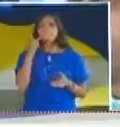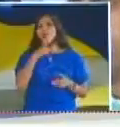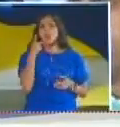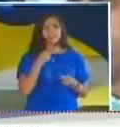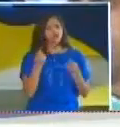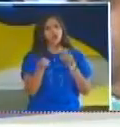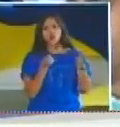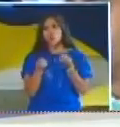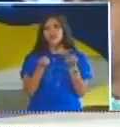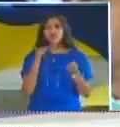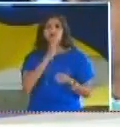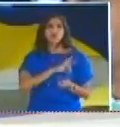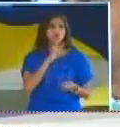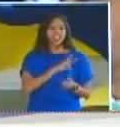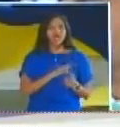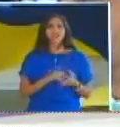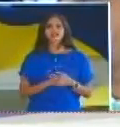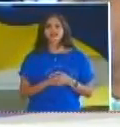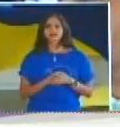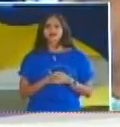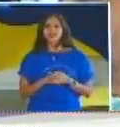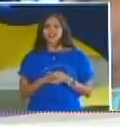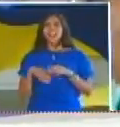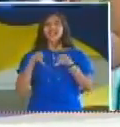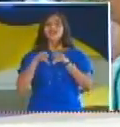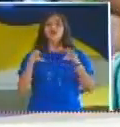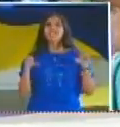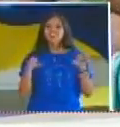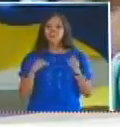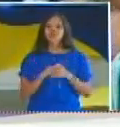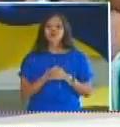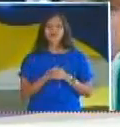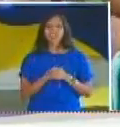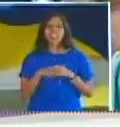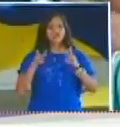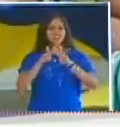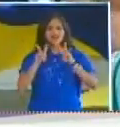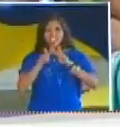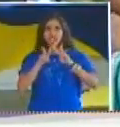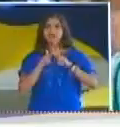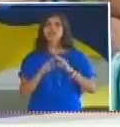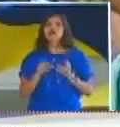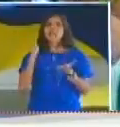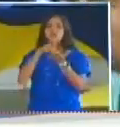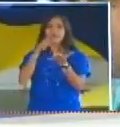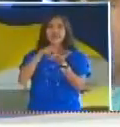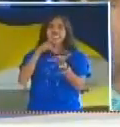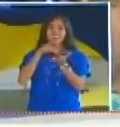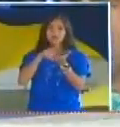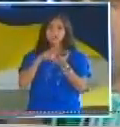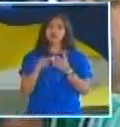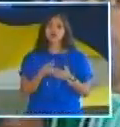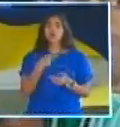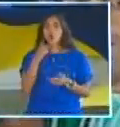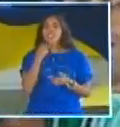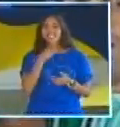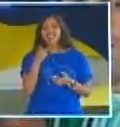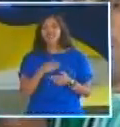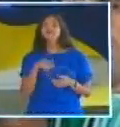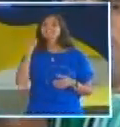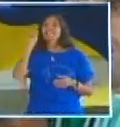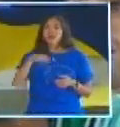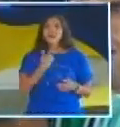políticos, económicos, sociales, educativos, en vivienda, en participación política y protagónica. Y